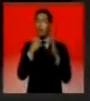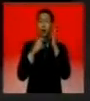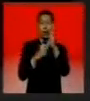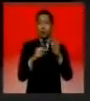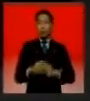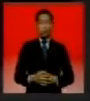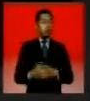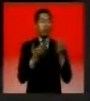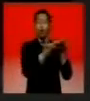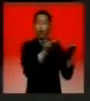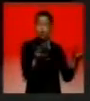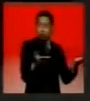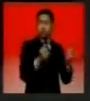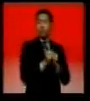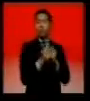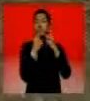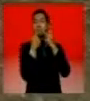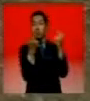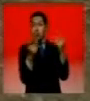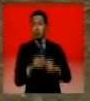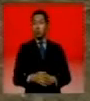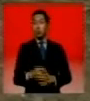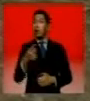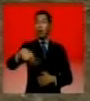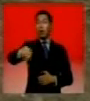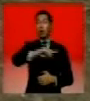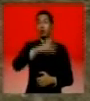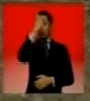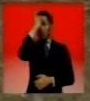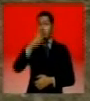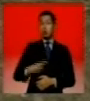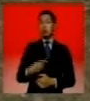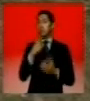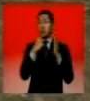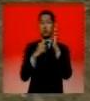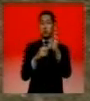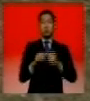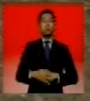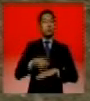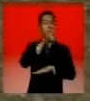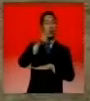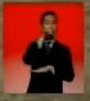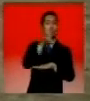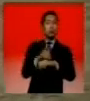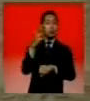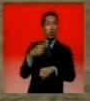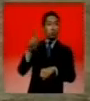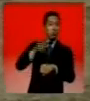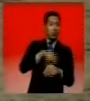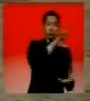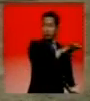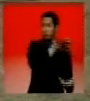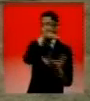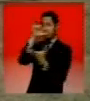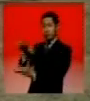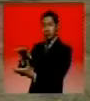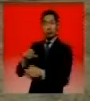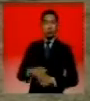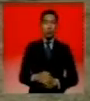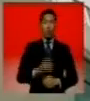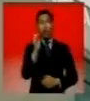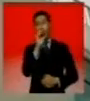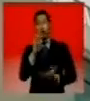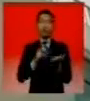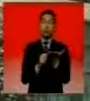entidades del sector público no procede considerar avalúos de la Dirección Nacional de Avalúos y Catastros del MIDUBI